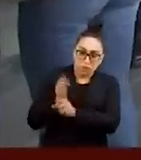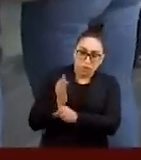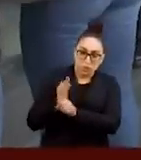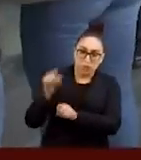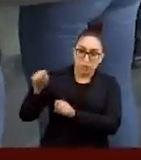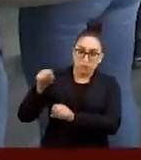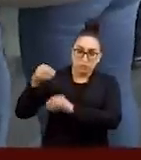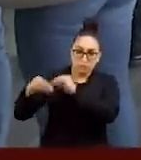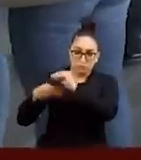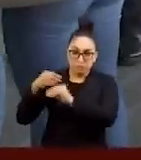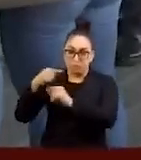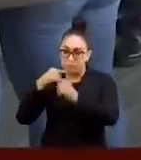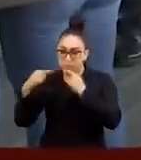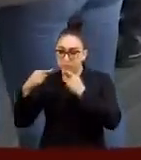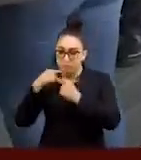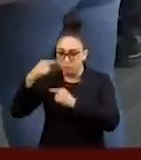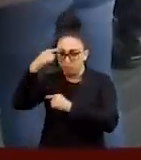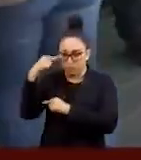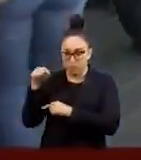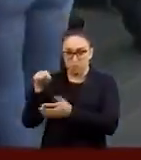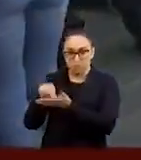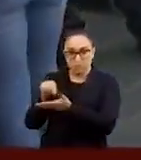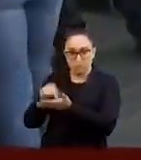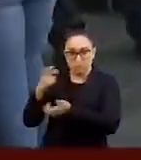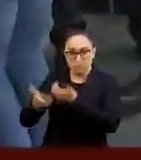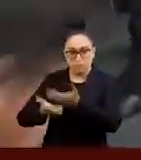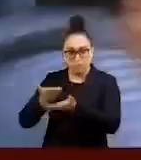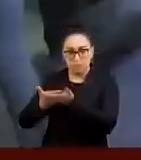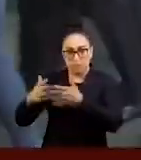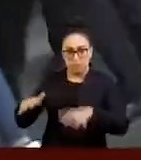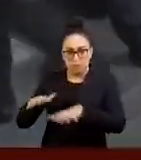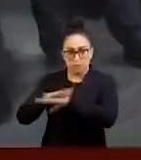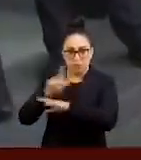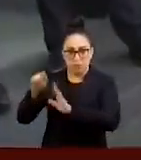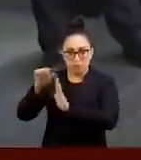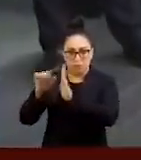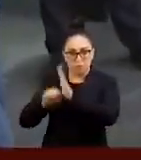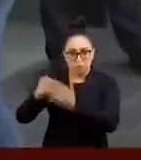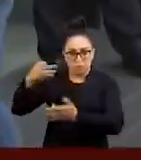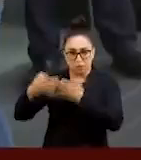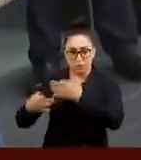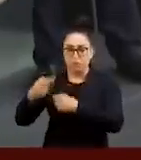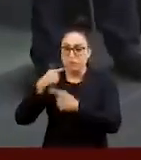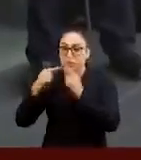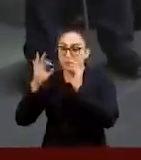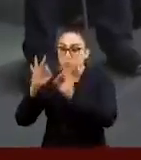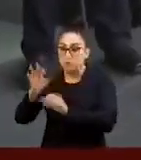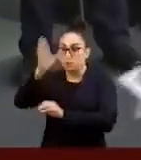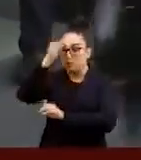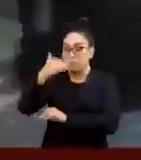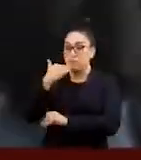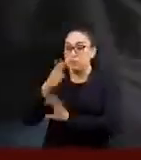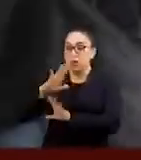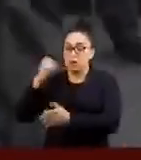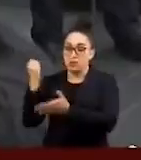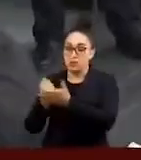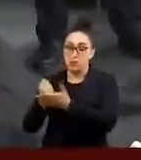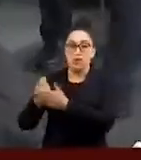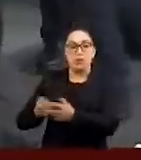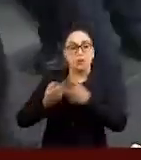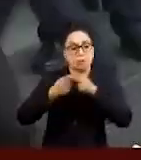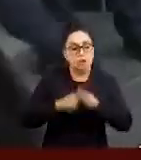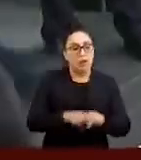de la reforma judicial se delibere y en su caso se apruebe y comenzaremos por